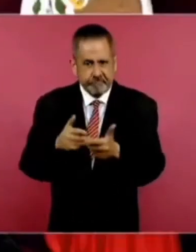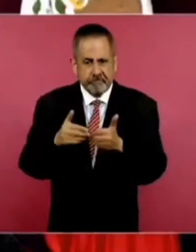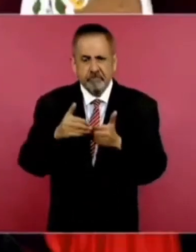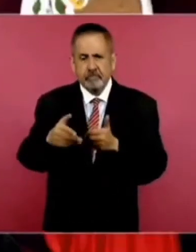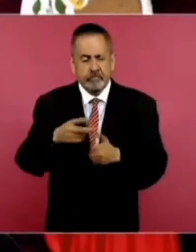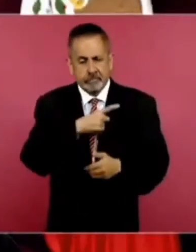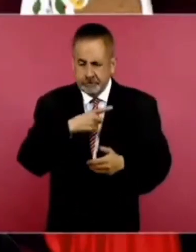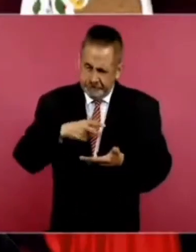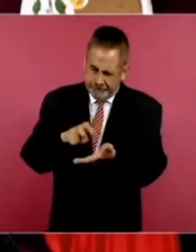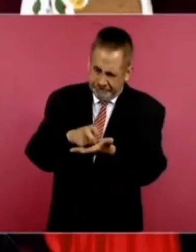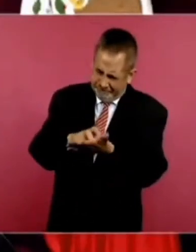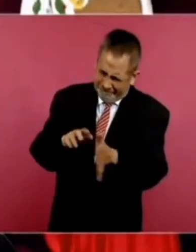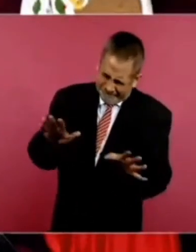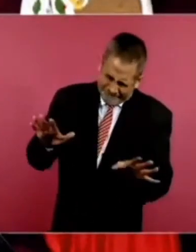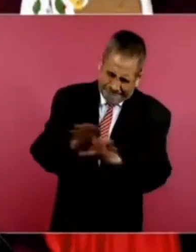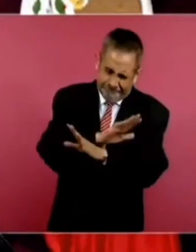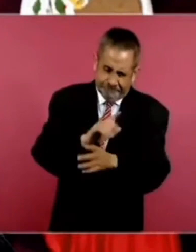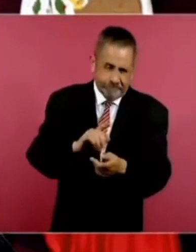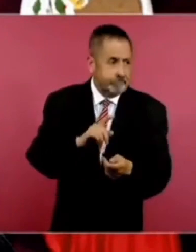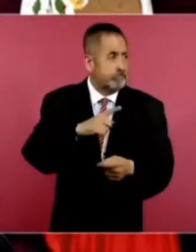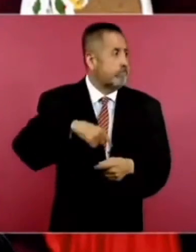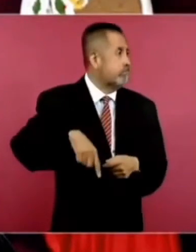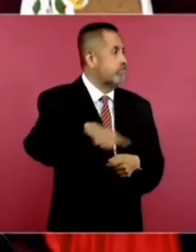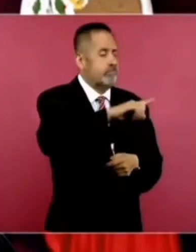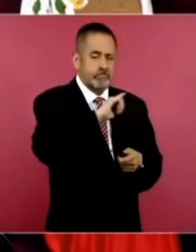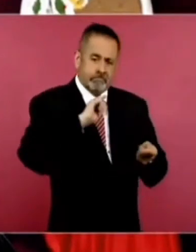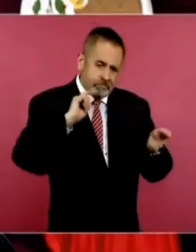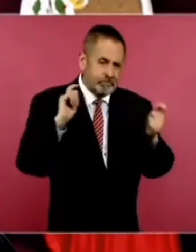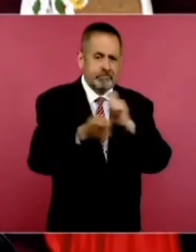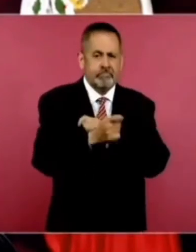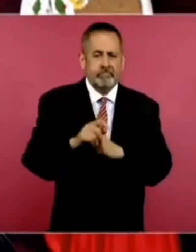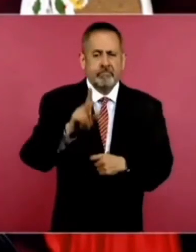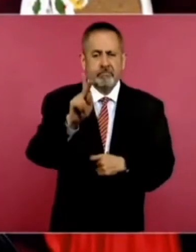se reforme el Poder Judicial